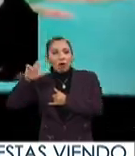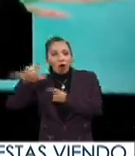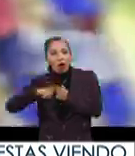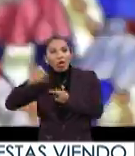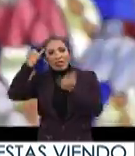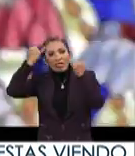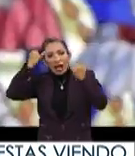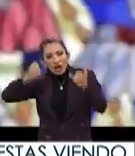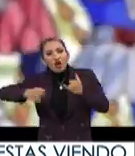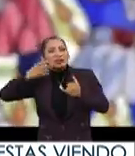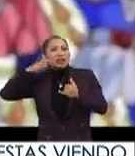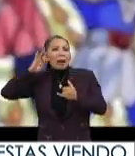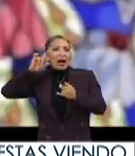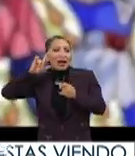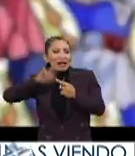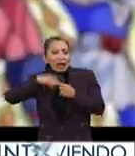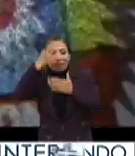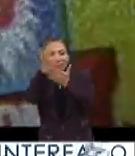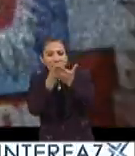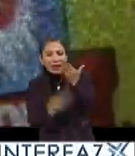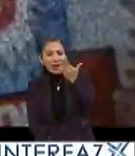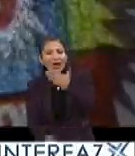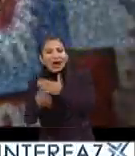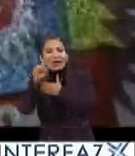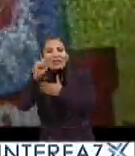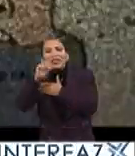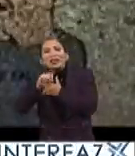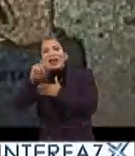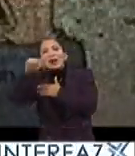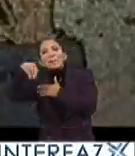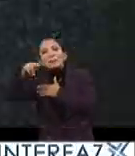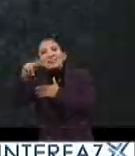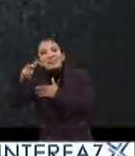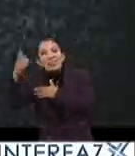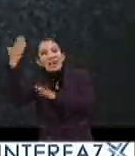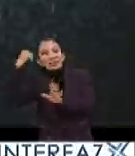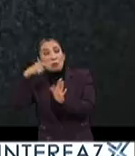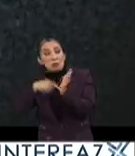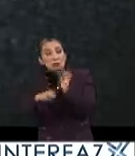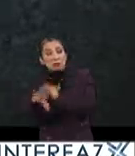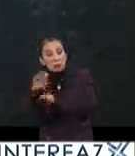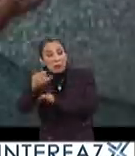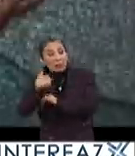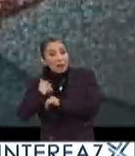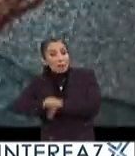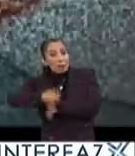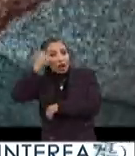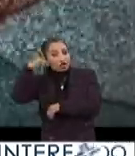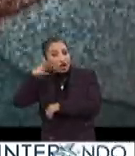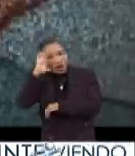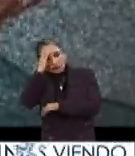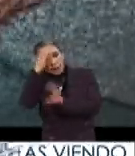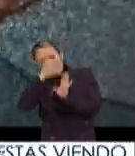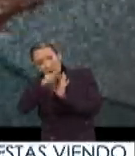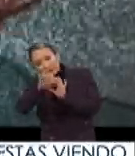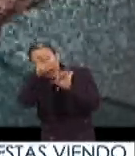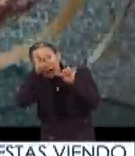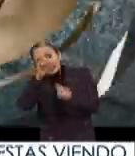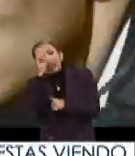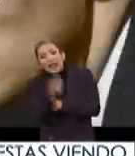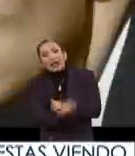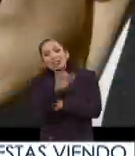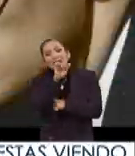el creador de Los Caballeros, la animación de MTV de los años 90, y de ahí lo primero que ya conocí más referente al arte